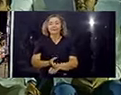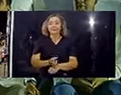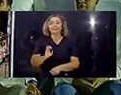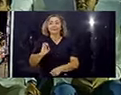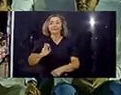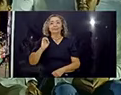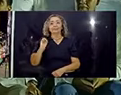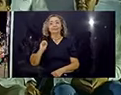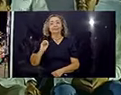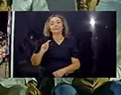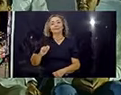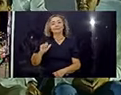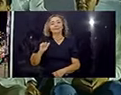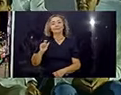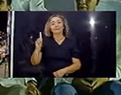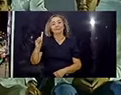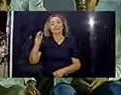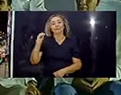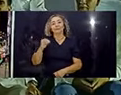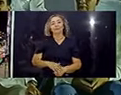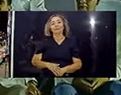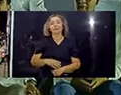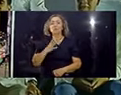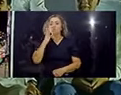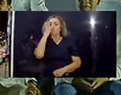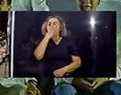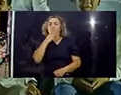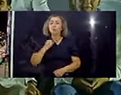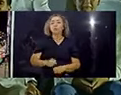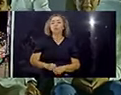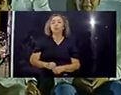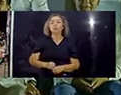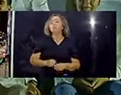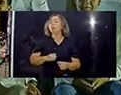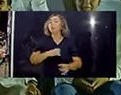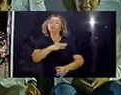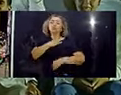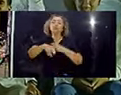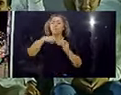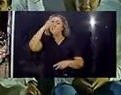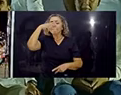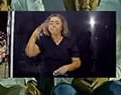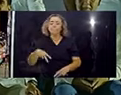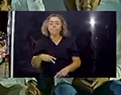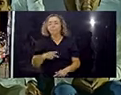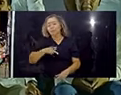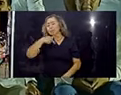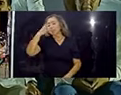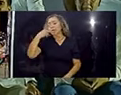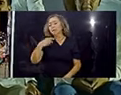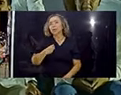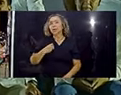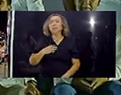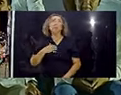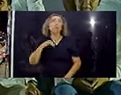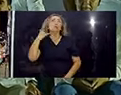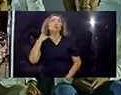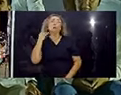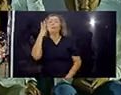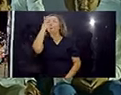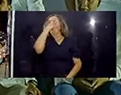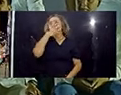en todo el país se habla sí de la seguridad de Yucatán de la belleza de Yucatán de